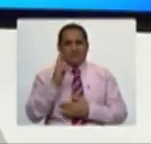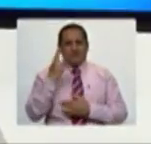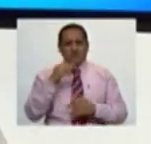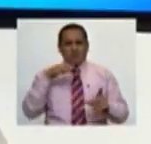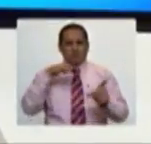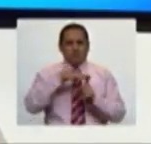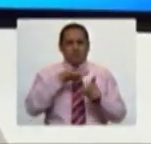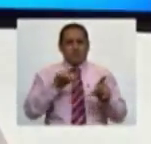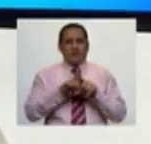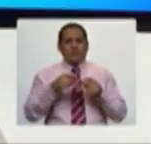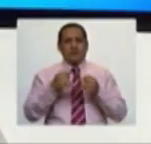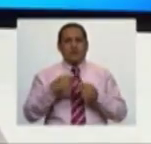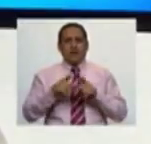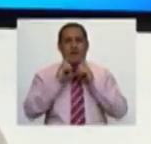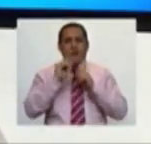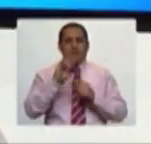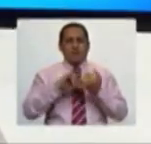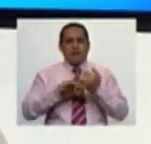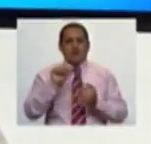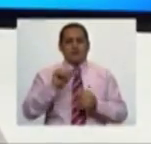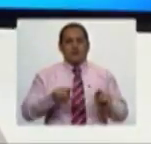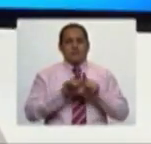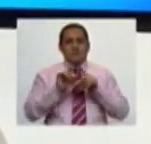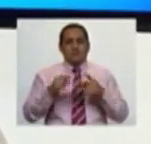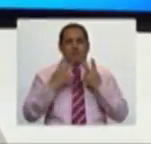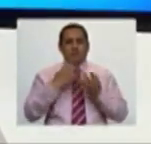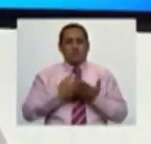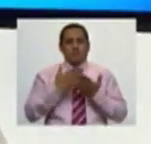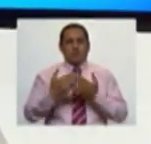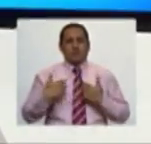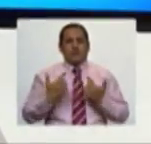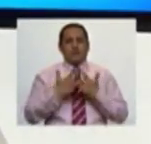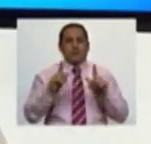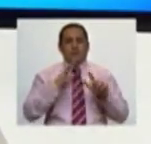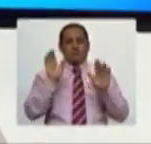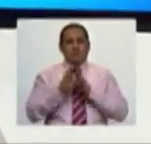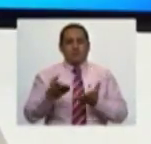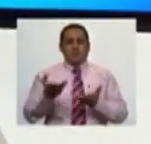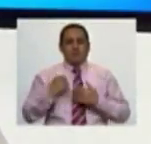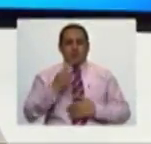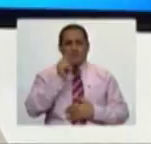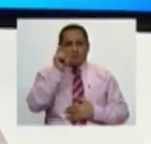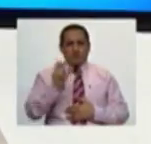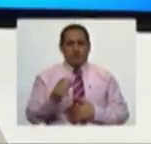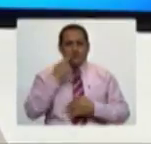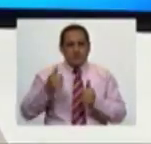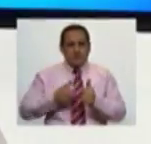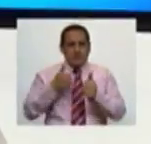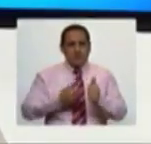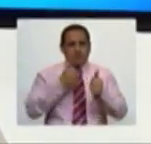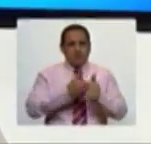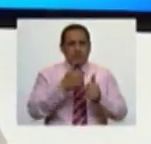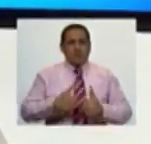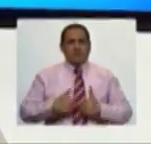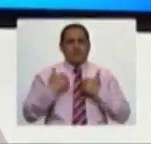caso que efectivamente se dé mediante el habeas corpus, ¿no? Porque se está afectando nuestra libertad, dado que hay una persona que está